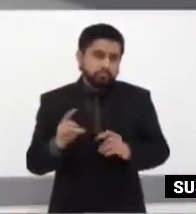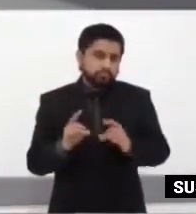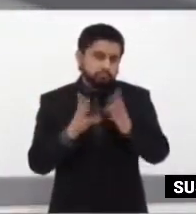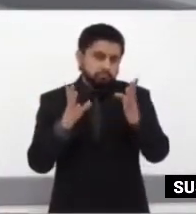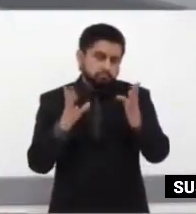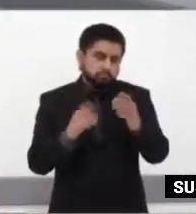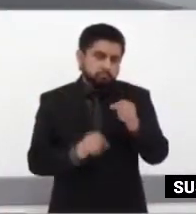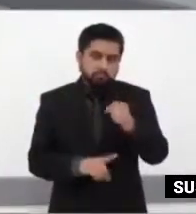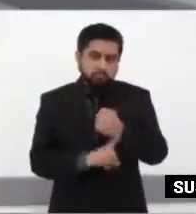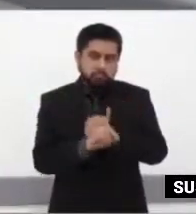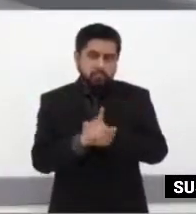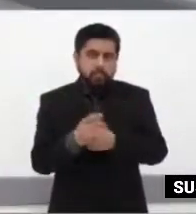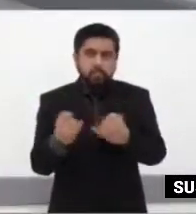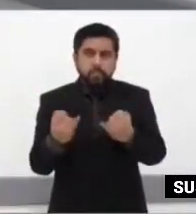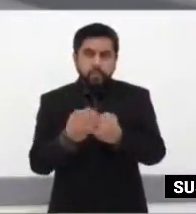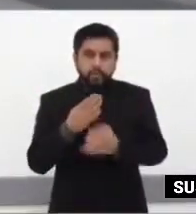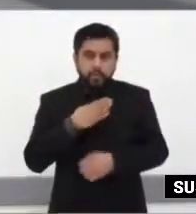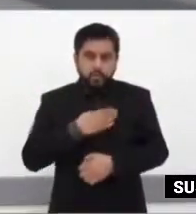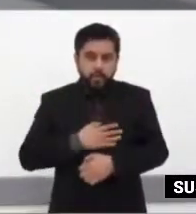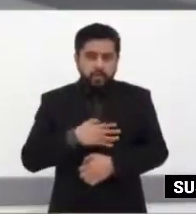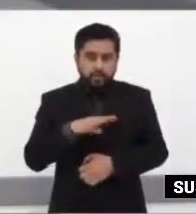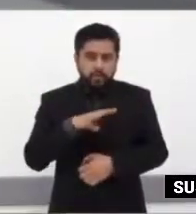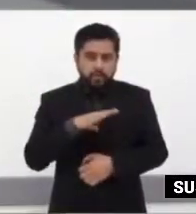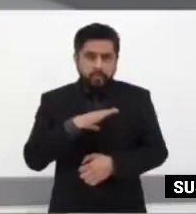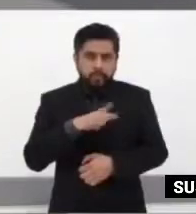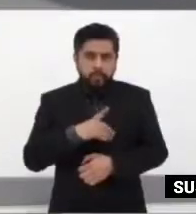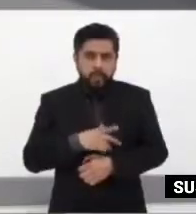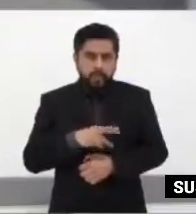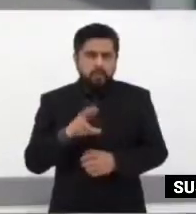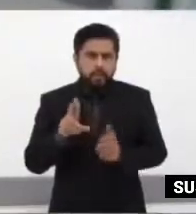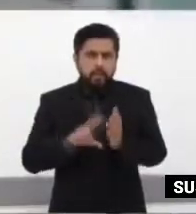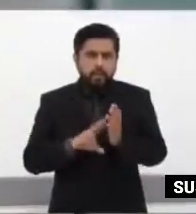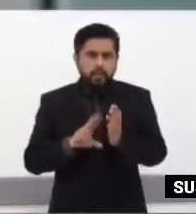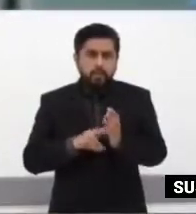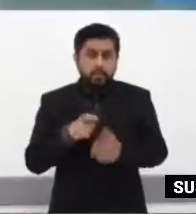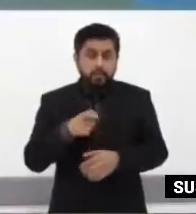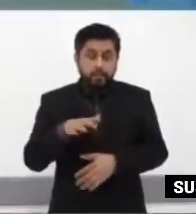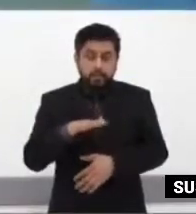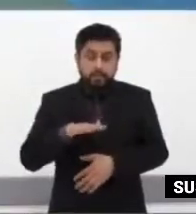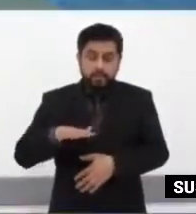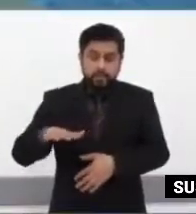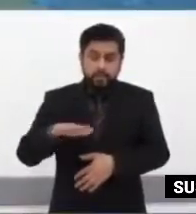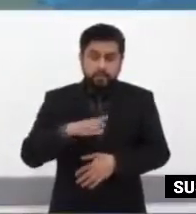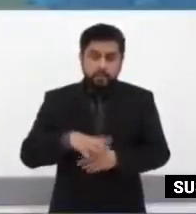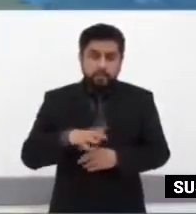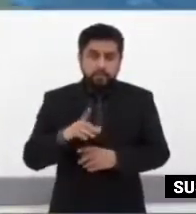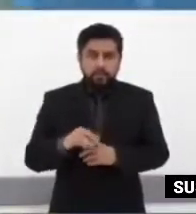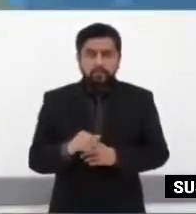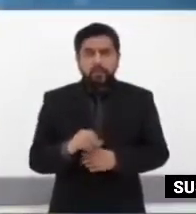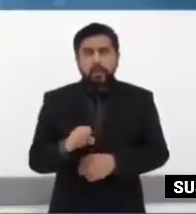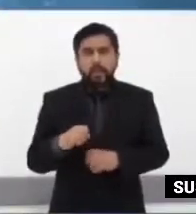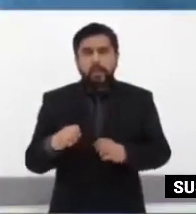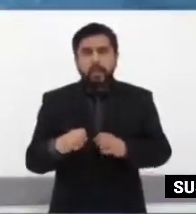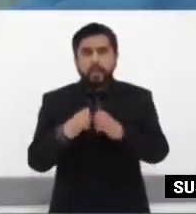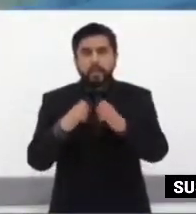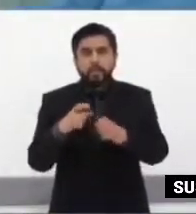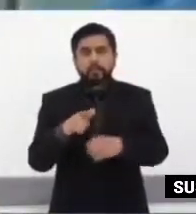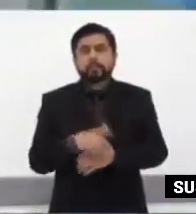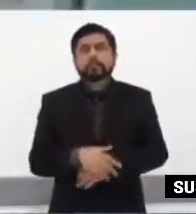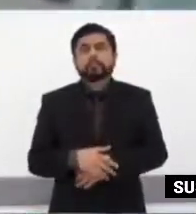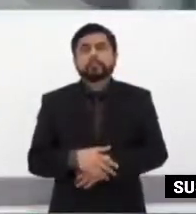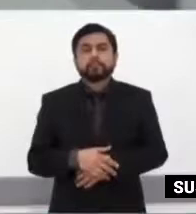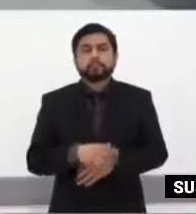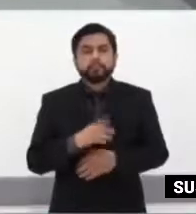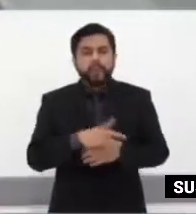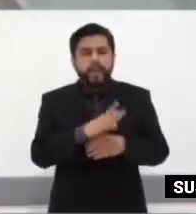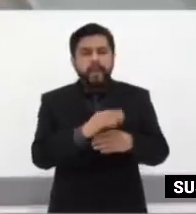también alertas para poder. Esta área tiene una zona de salida de emergencia. Está al fondo a